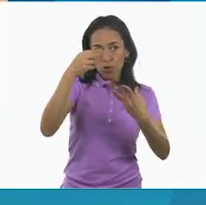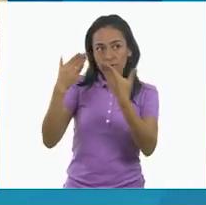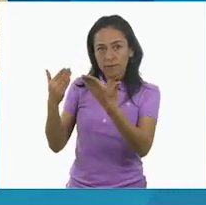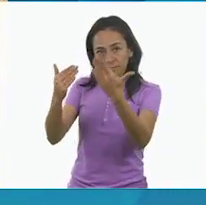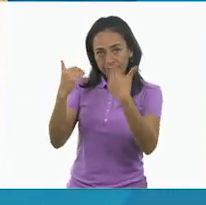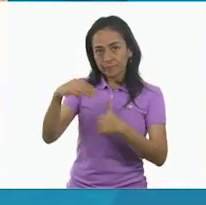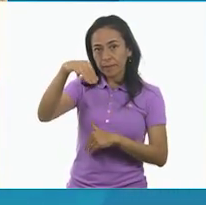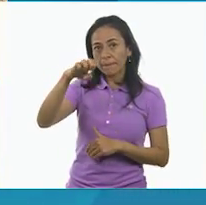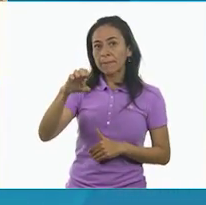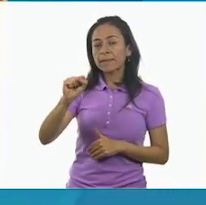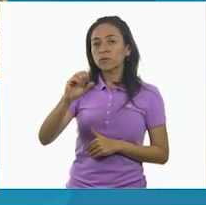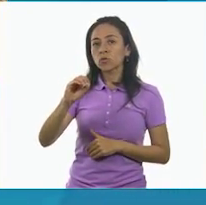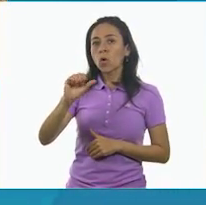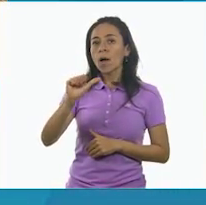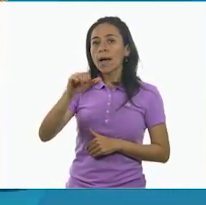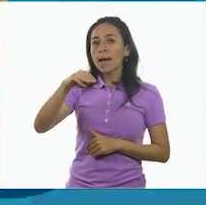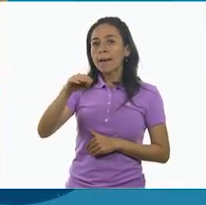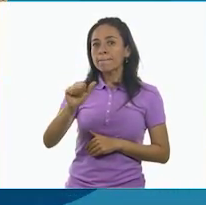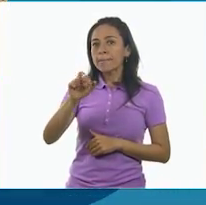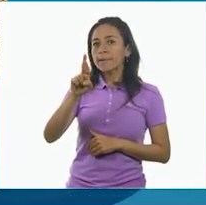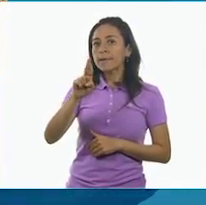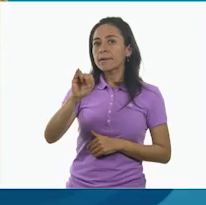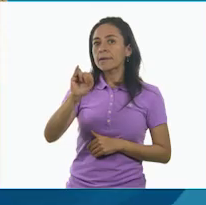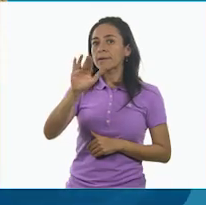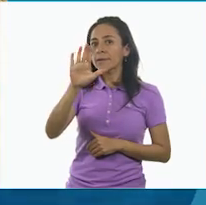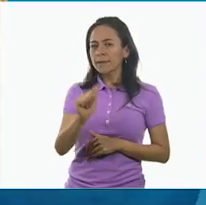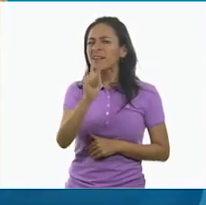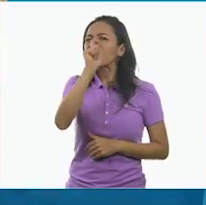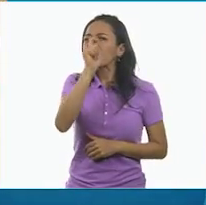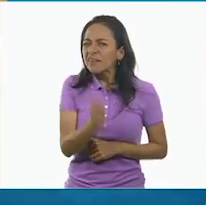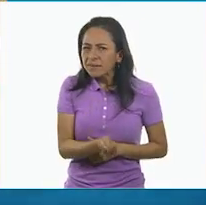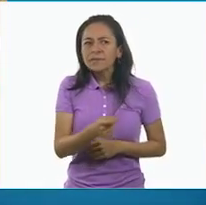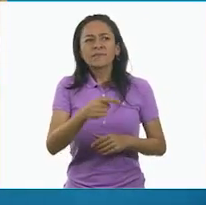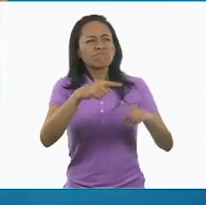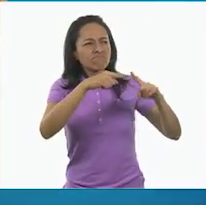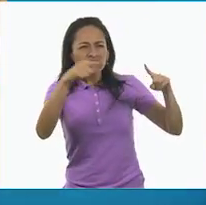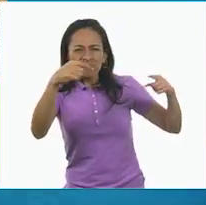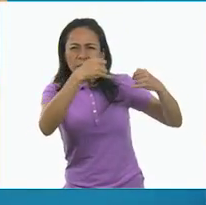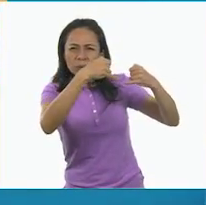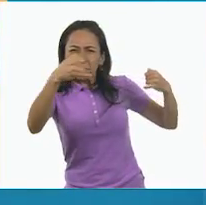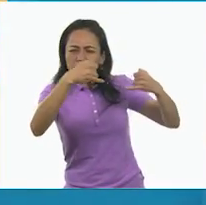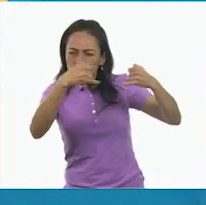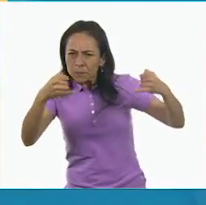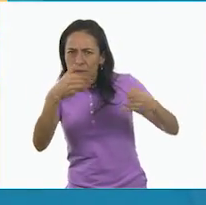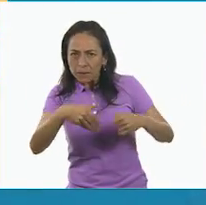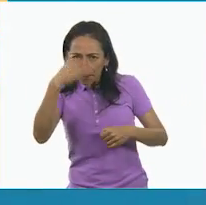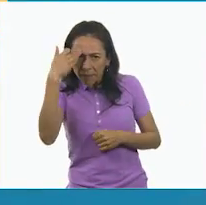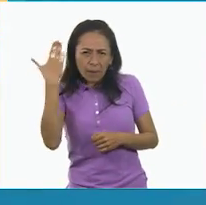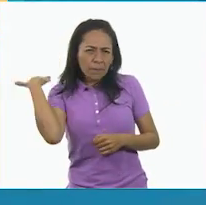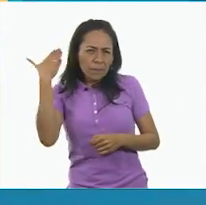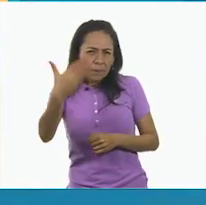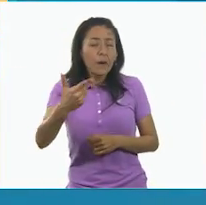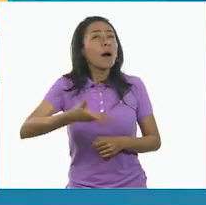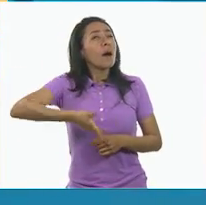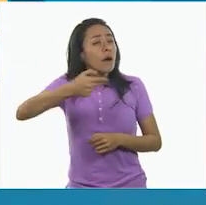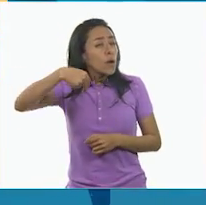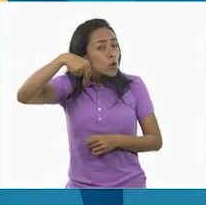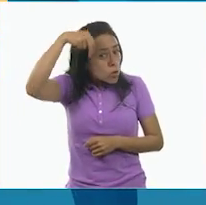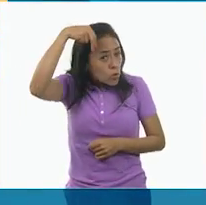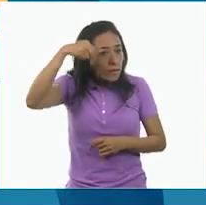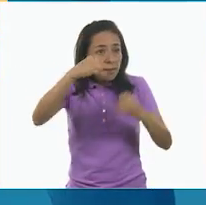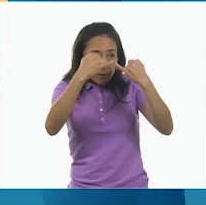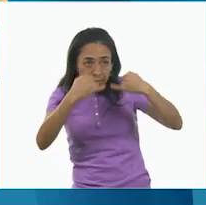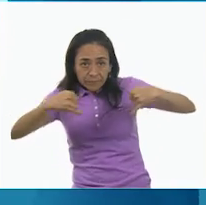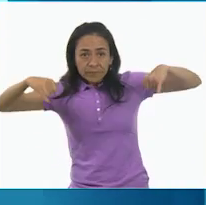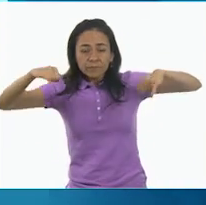Mesoamérica. Se desarrolló sobre un territorio de límites variables en el tiempo, que en el norte llegó a rebasar el trópico de